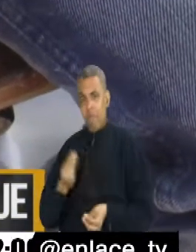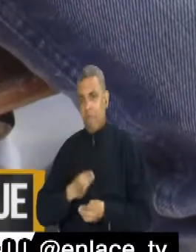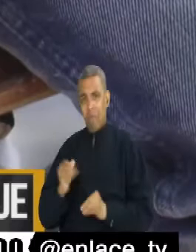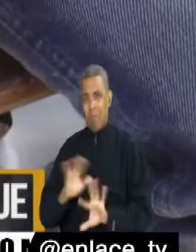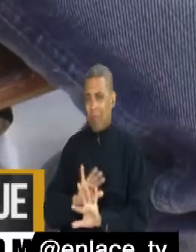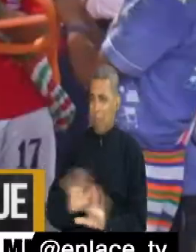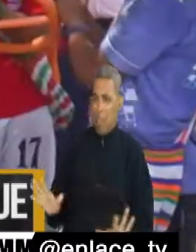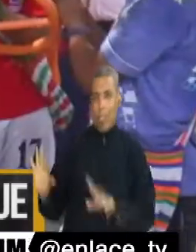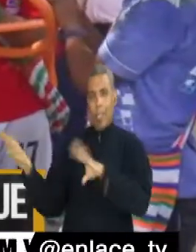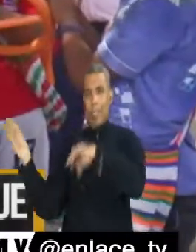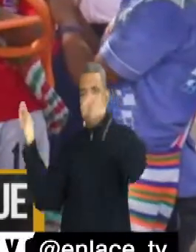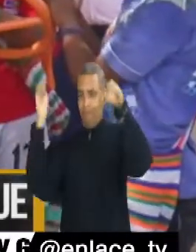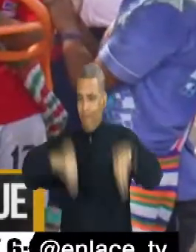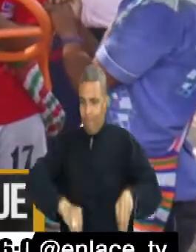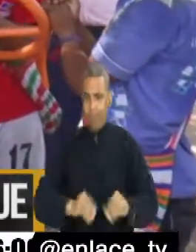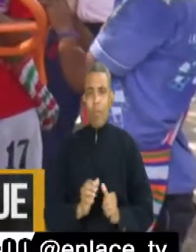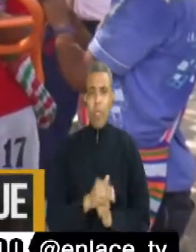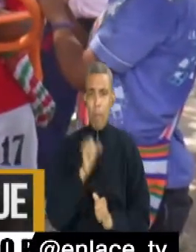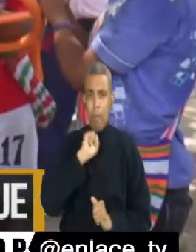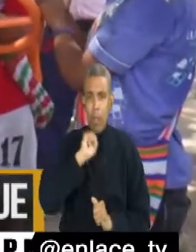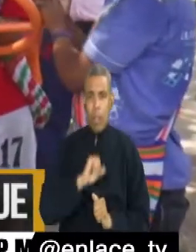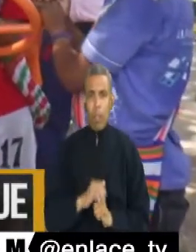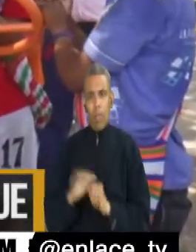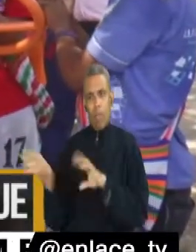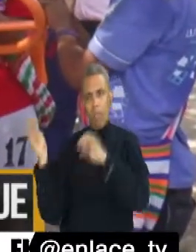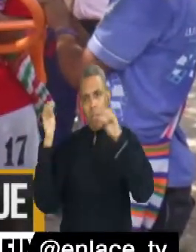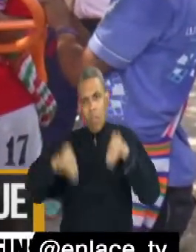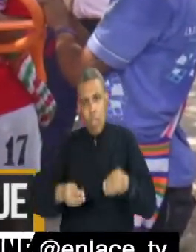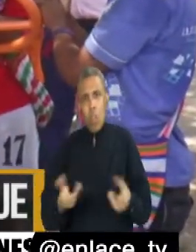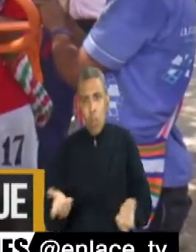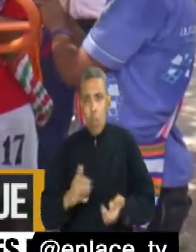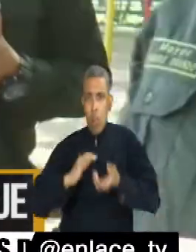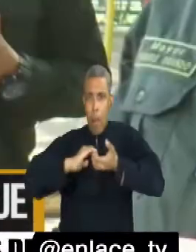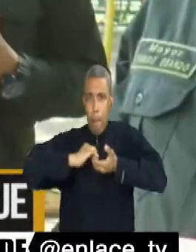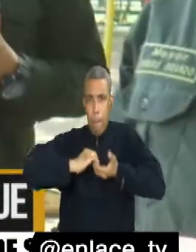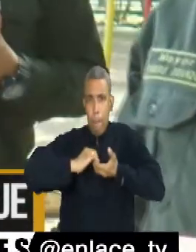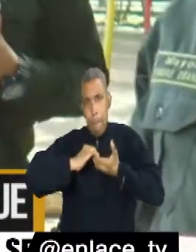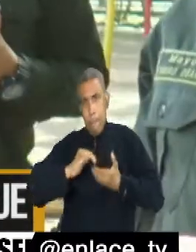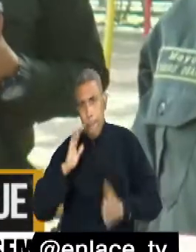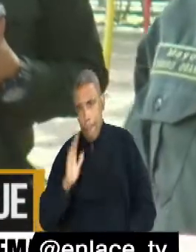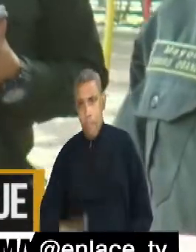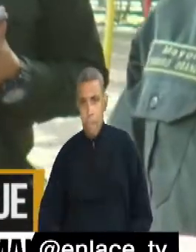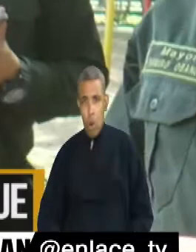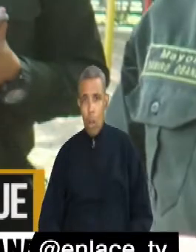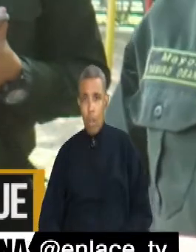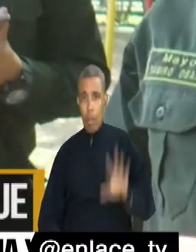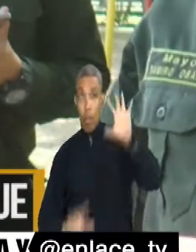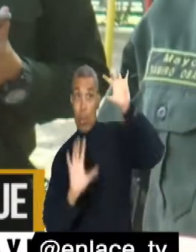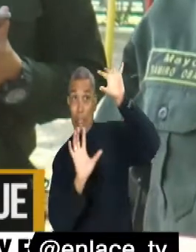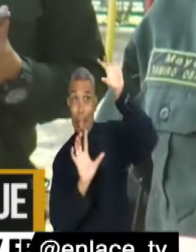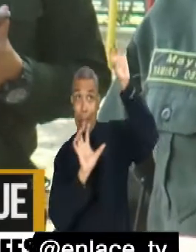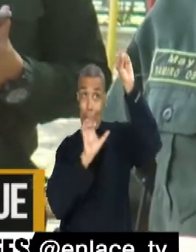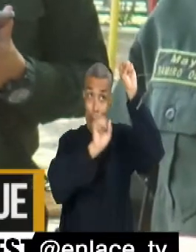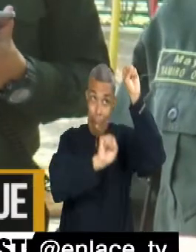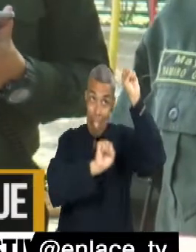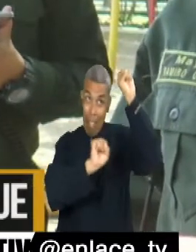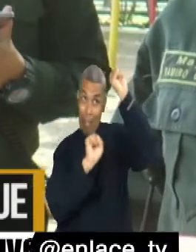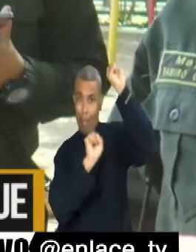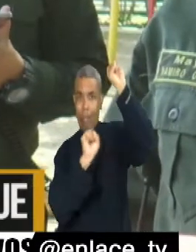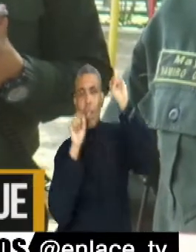comunidad. Al parecer, según sus versiones, llegaron en carros mulas hasta Barranca Bermeja. Allá no comemos bien, o sea, allá no